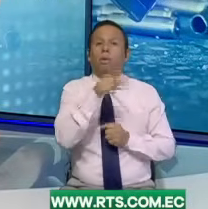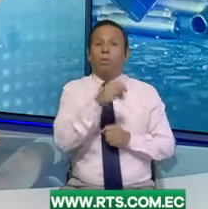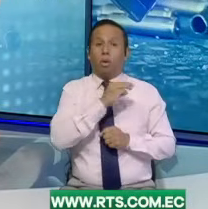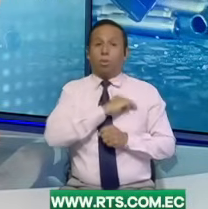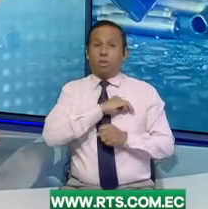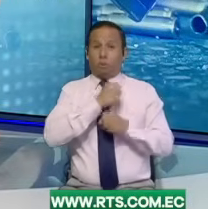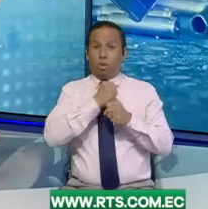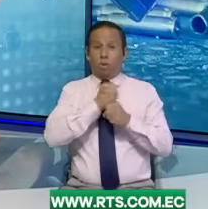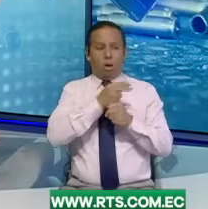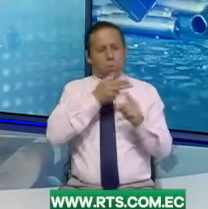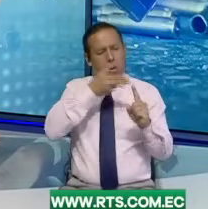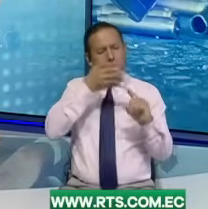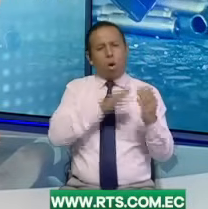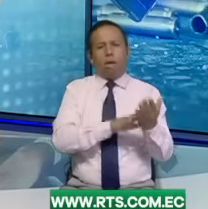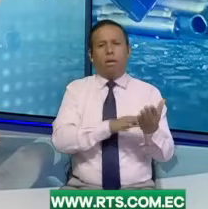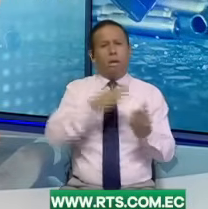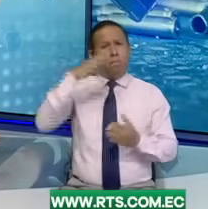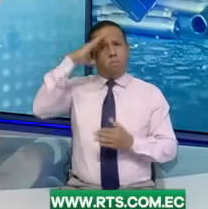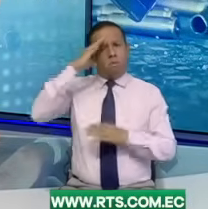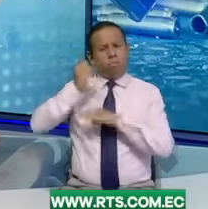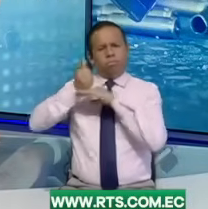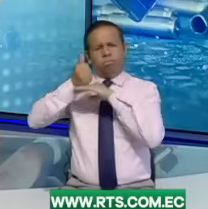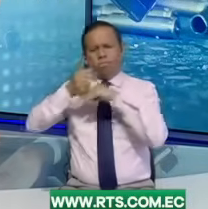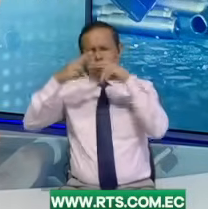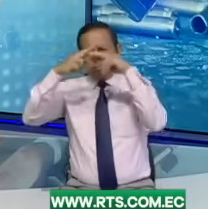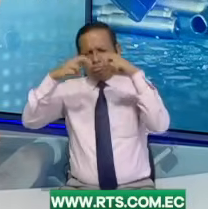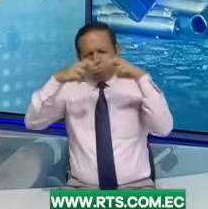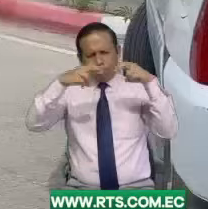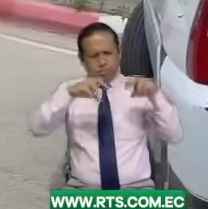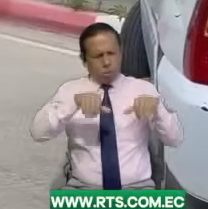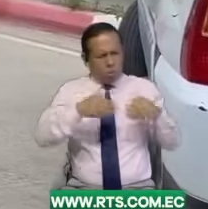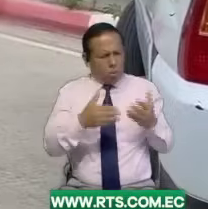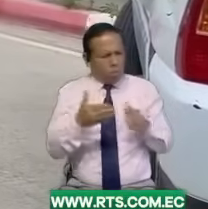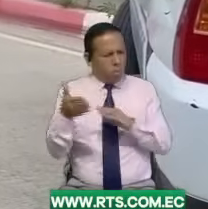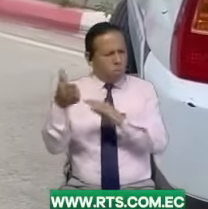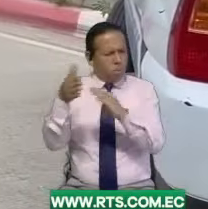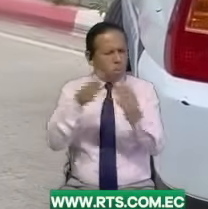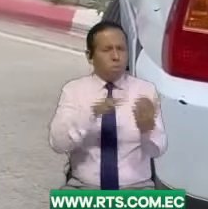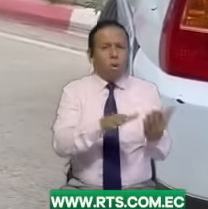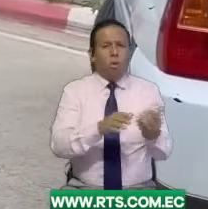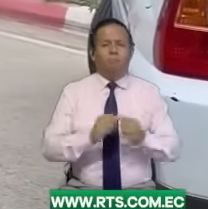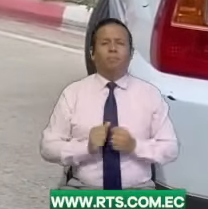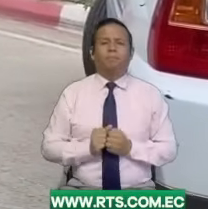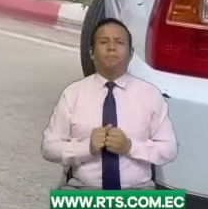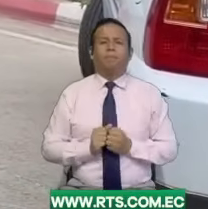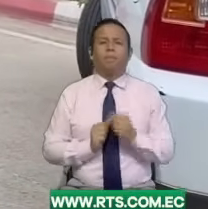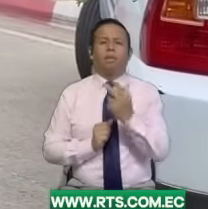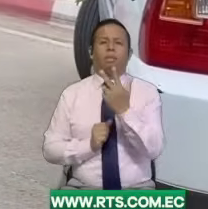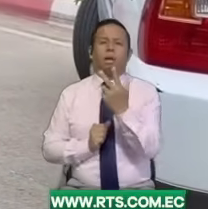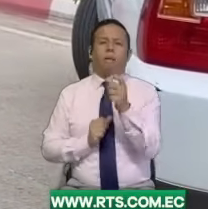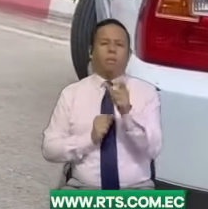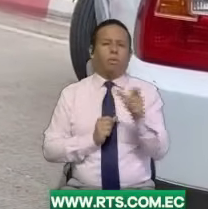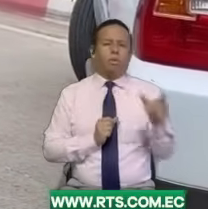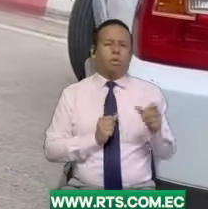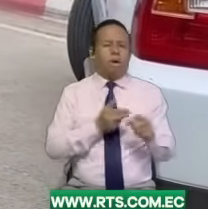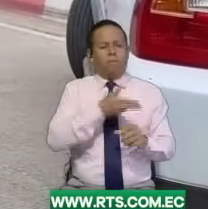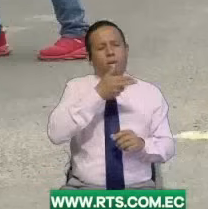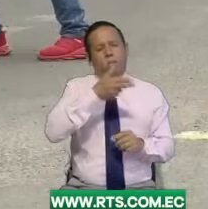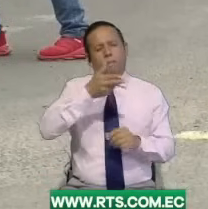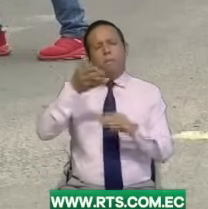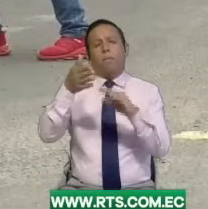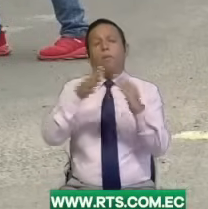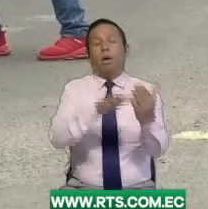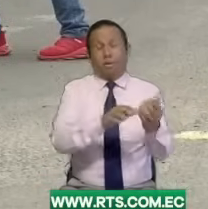autoridades investigan el móvil de estos ataques. Tres personas en menos de 6 horas fueron víctimas de